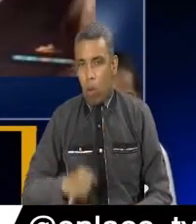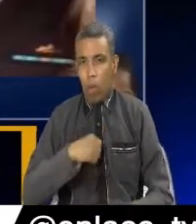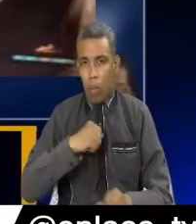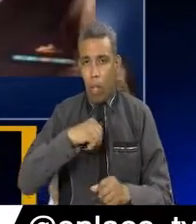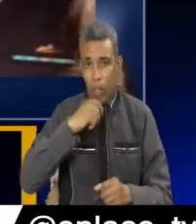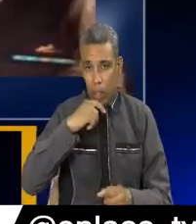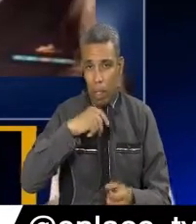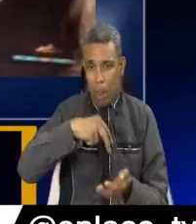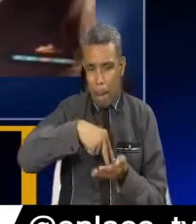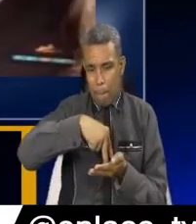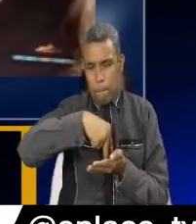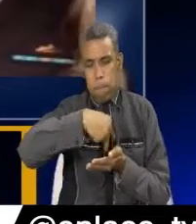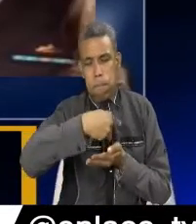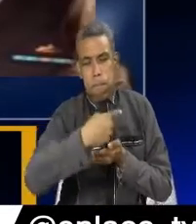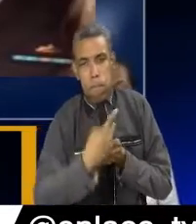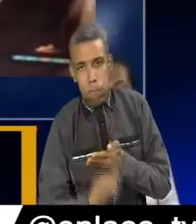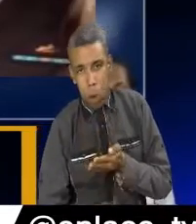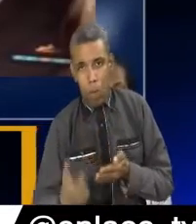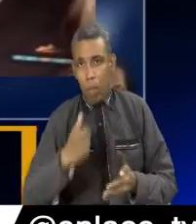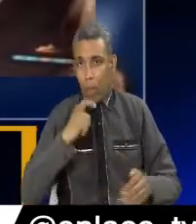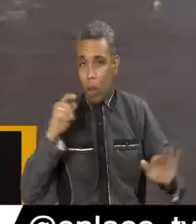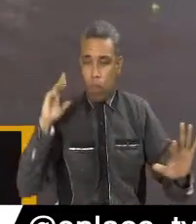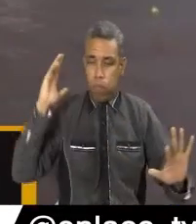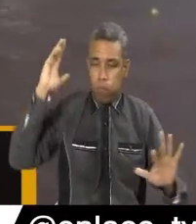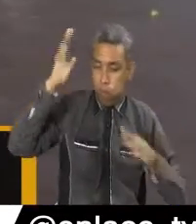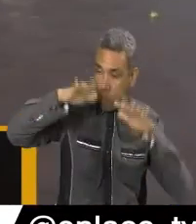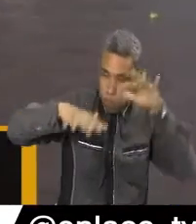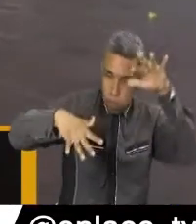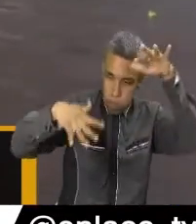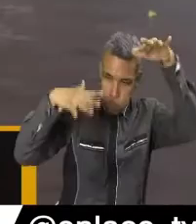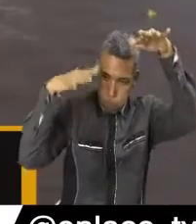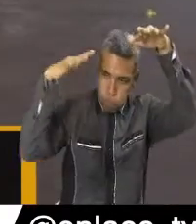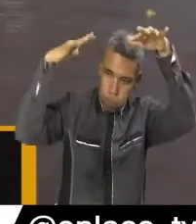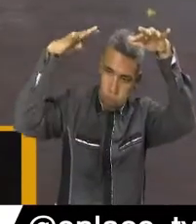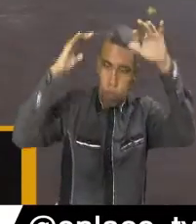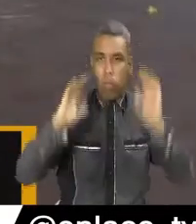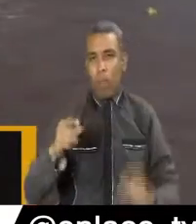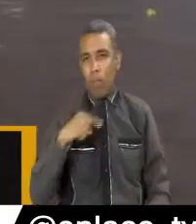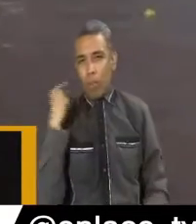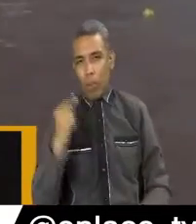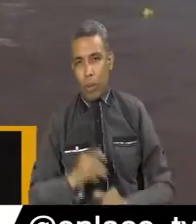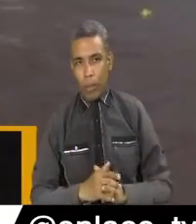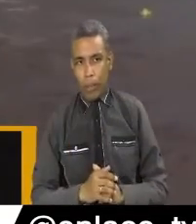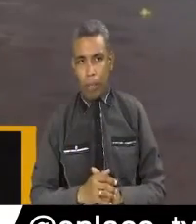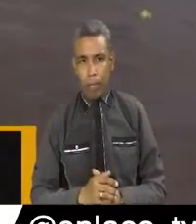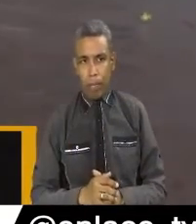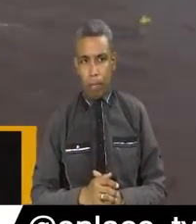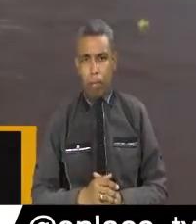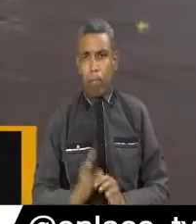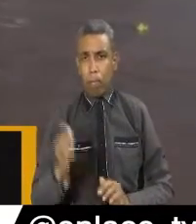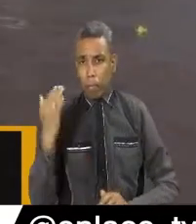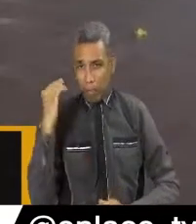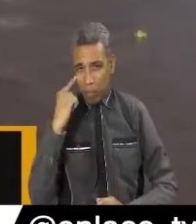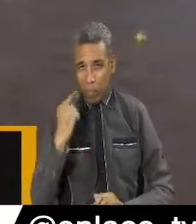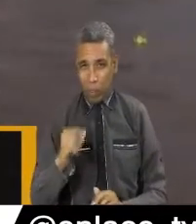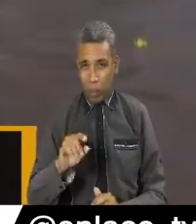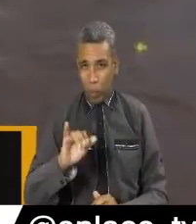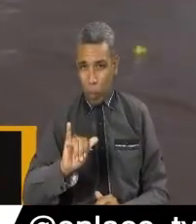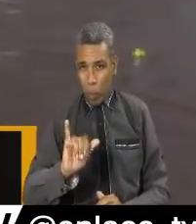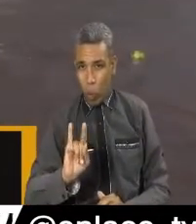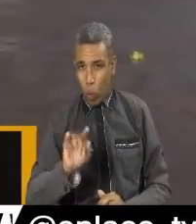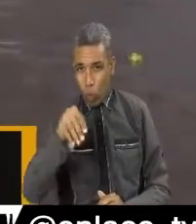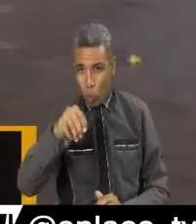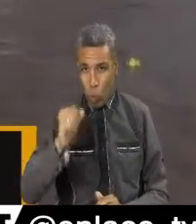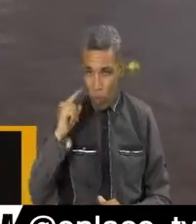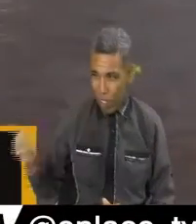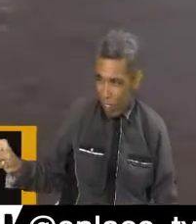En el día de ayer hasta altas horas de la noche estuvimos muy pendientes en la área, en el área ahí de Yuma, en el área ahí de abajo